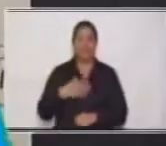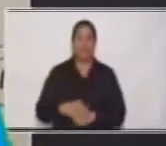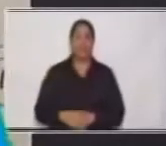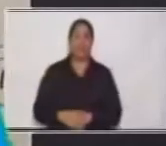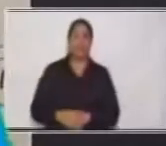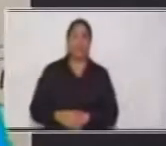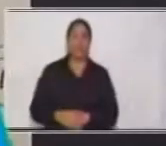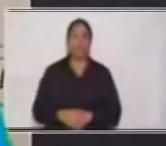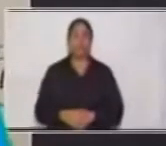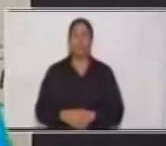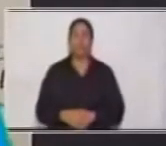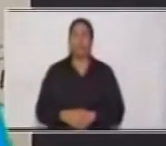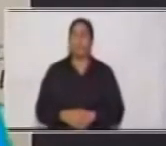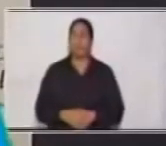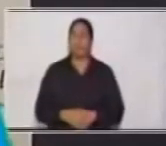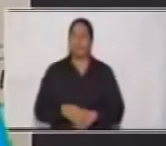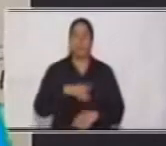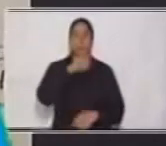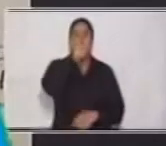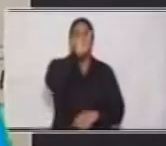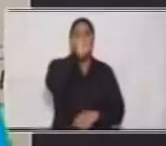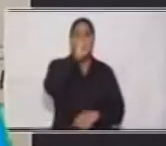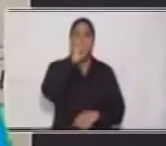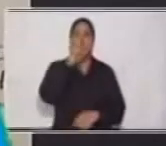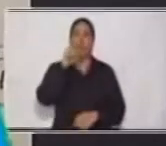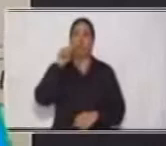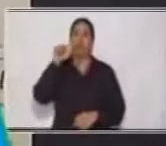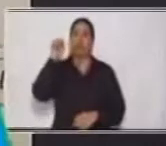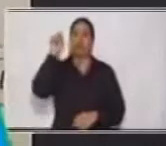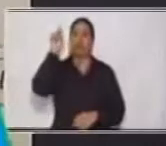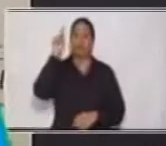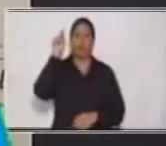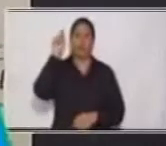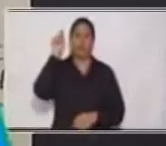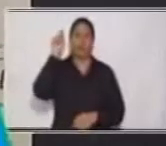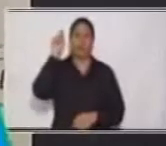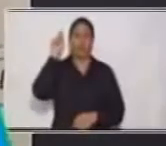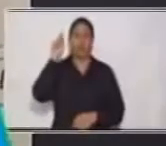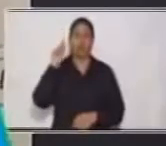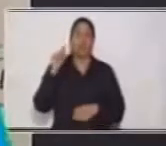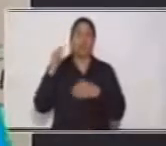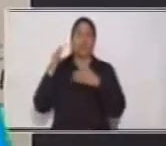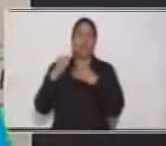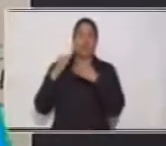de manera progresiva a la asíntota, sin llegar a tocarla. Igual acá.